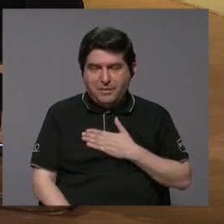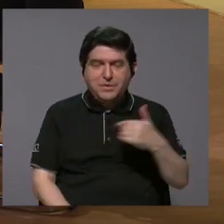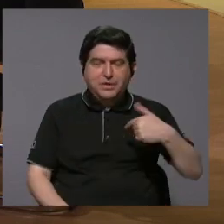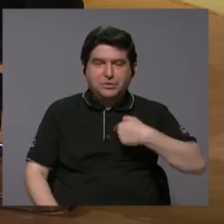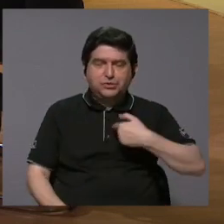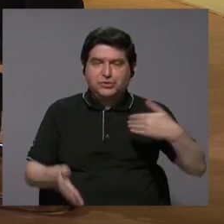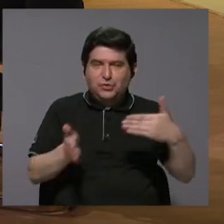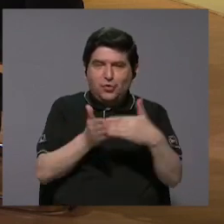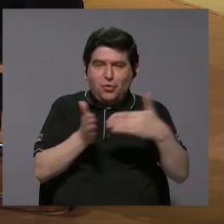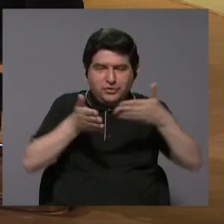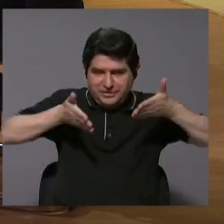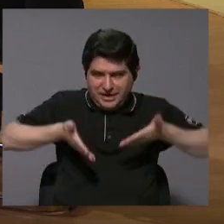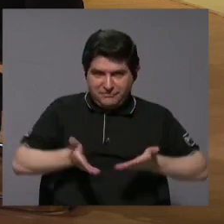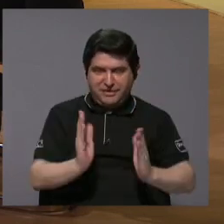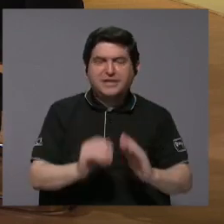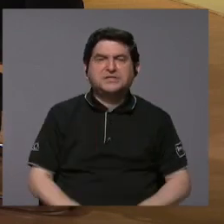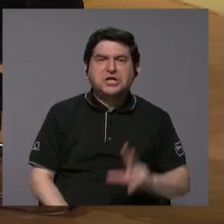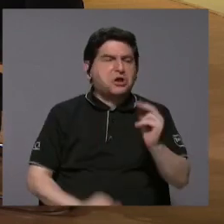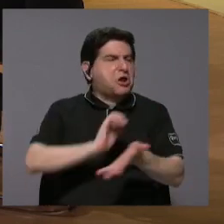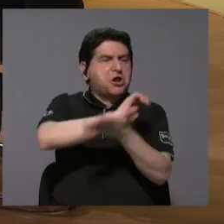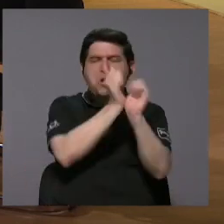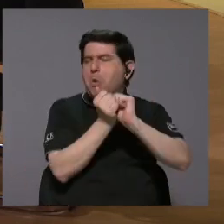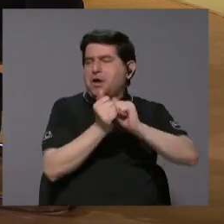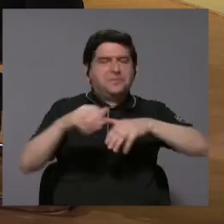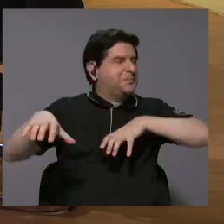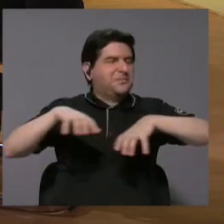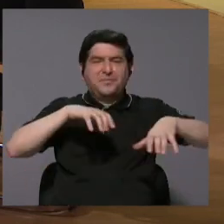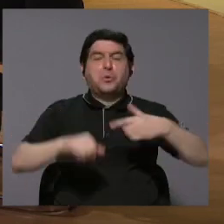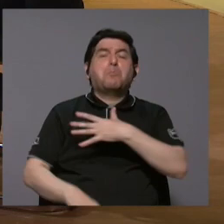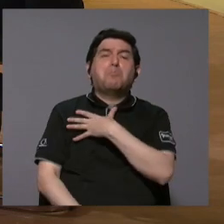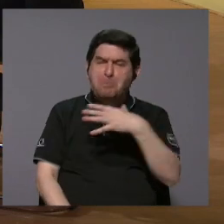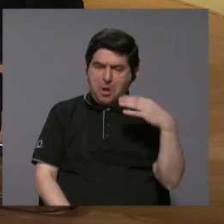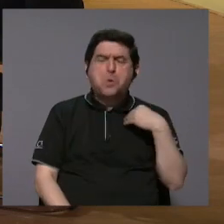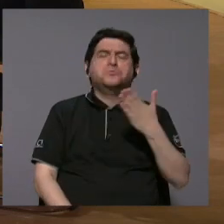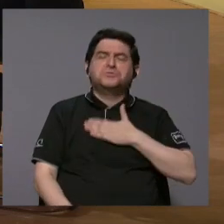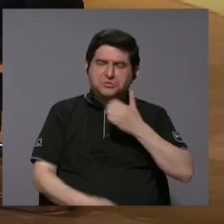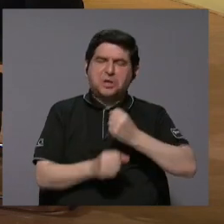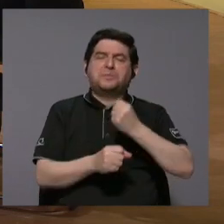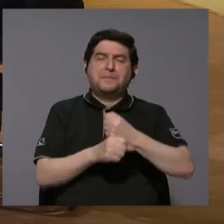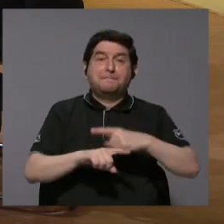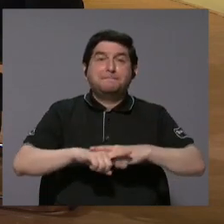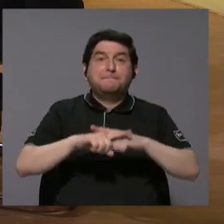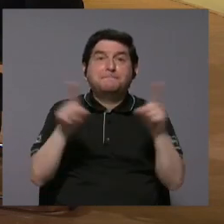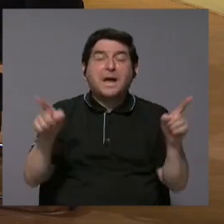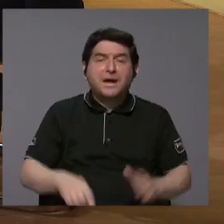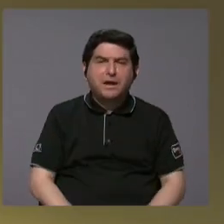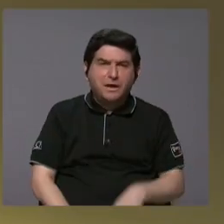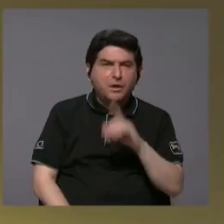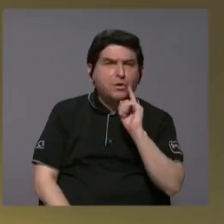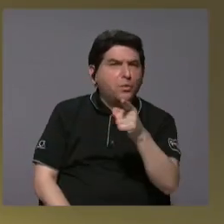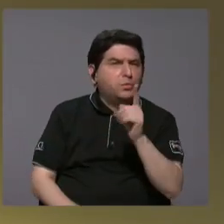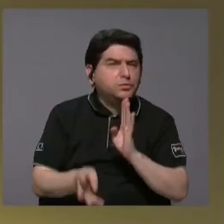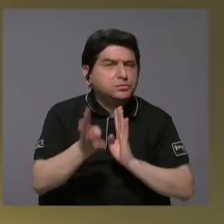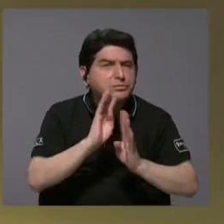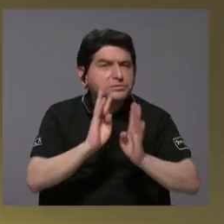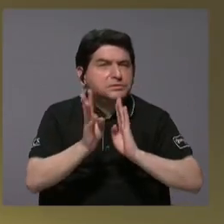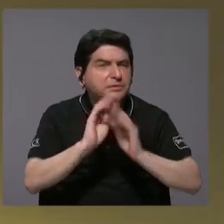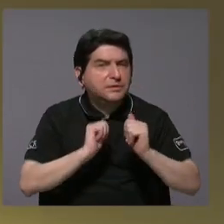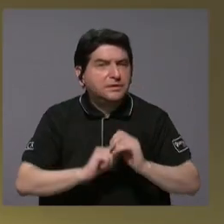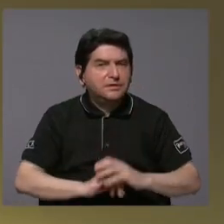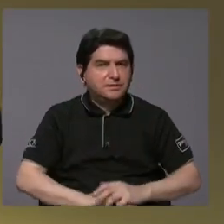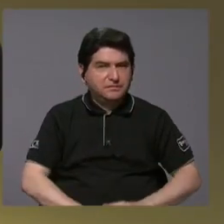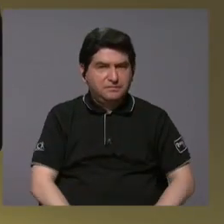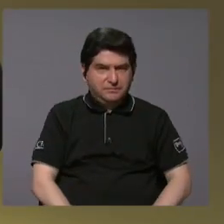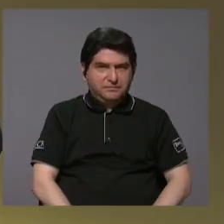no me cambiaría de actividad, me gusta lo que hago, pero usted estaba hablando, don Rosendo, de